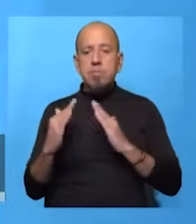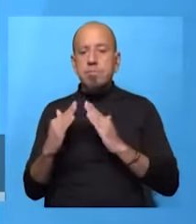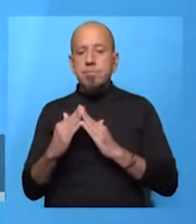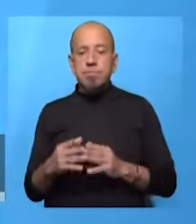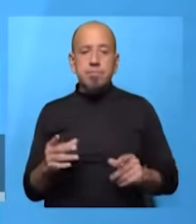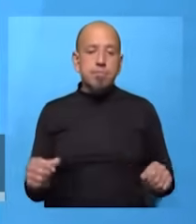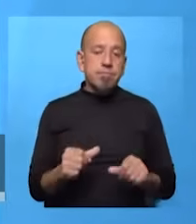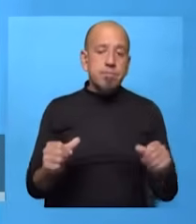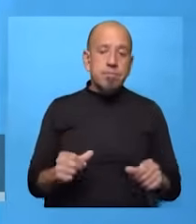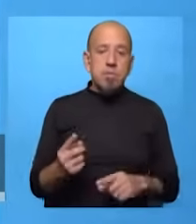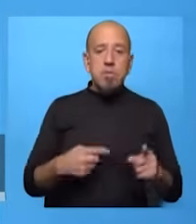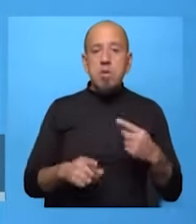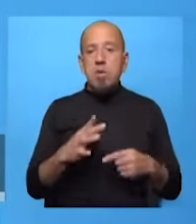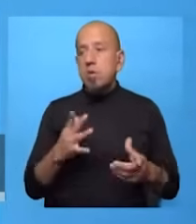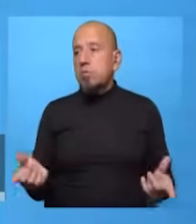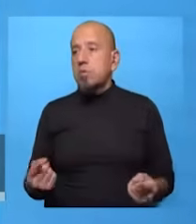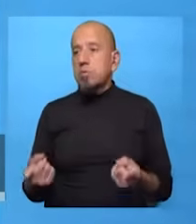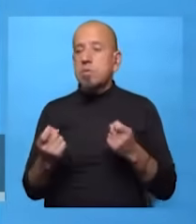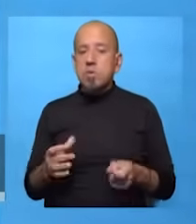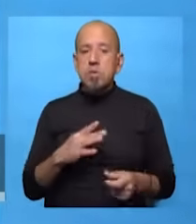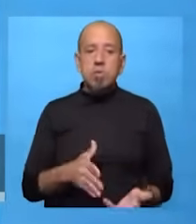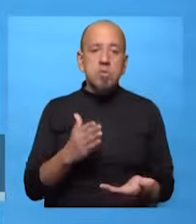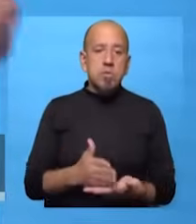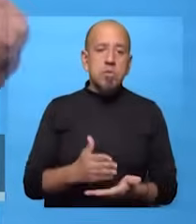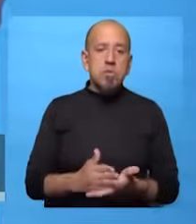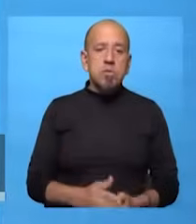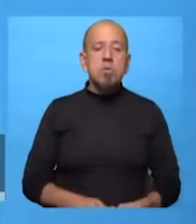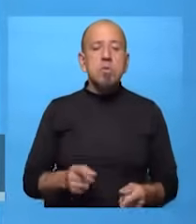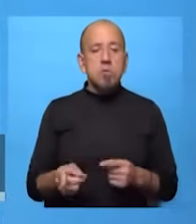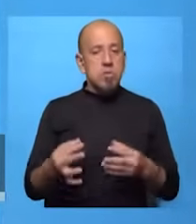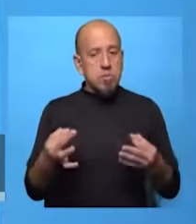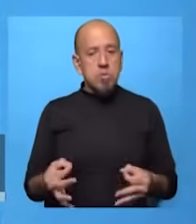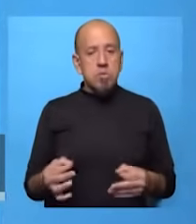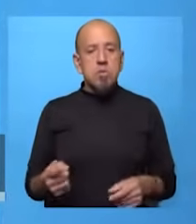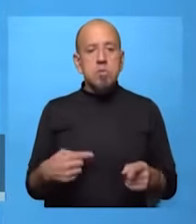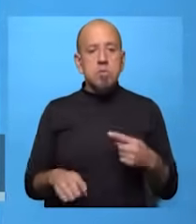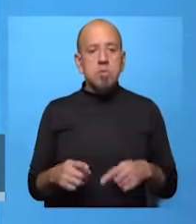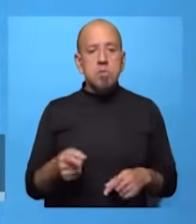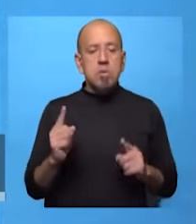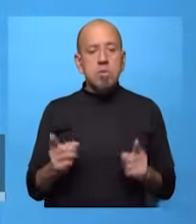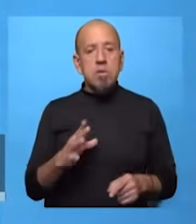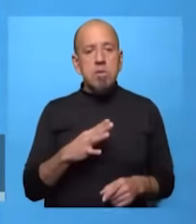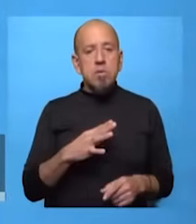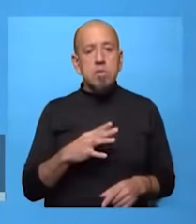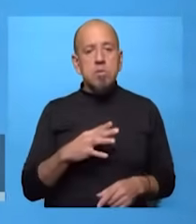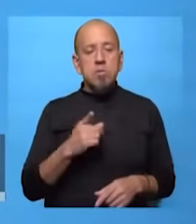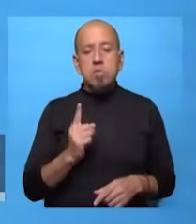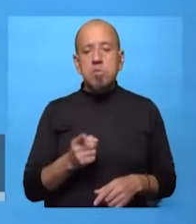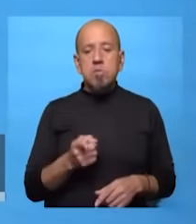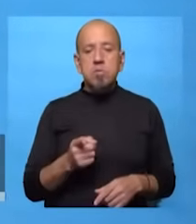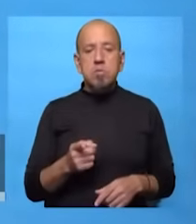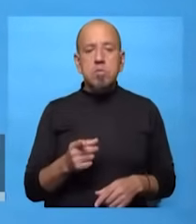hay que generarlo y que donde hay una necesidad surge un derecho eso es verdad pero también hay una obligación porque ese derecho hay que